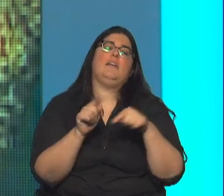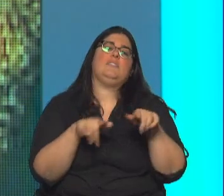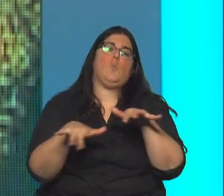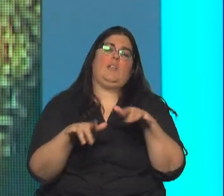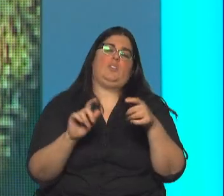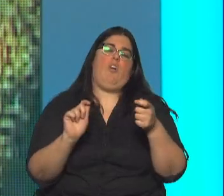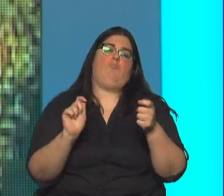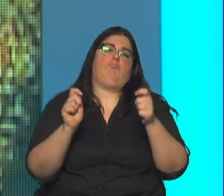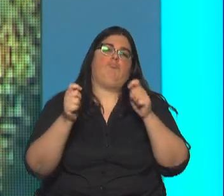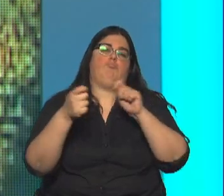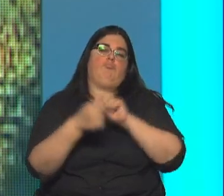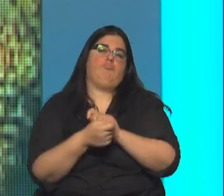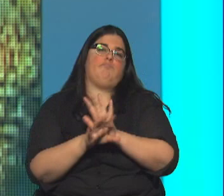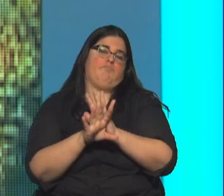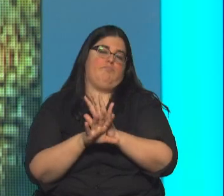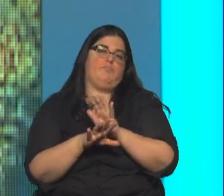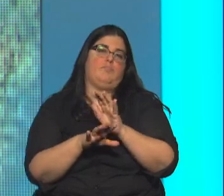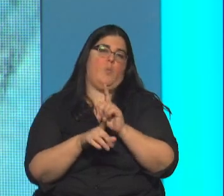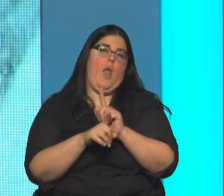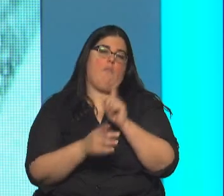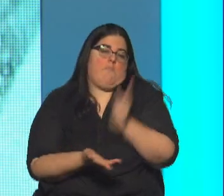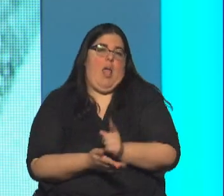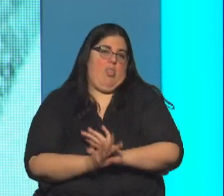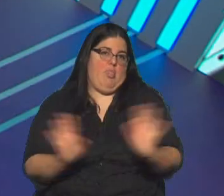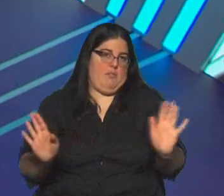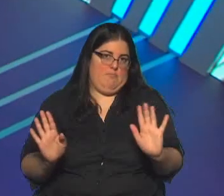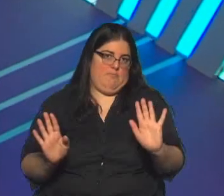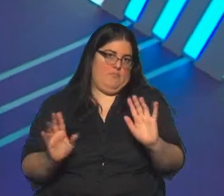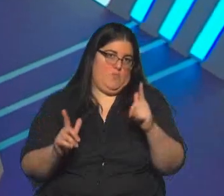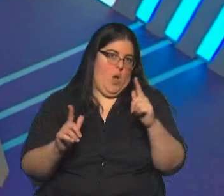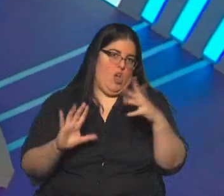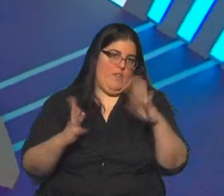avanza claramente hacia que esto va a ser una imposición sin ningún tipo de reparos.